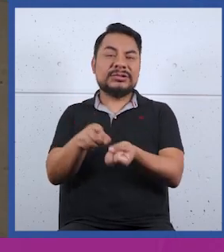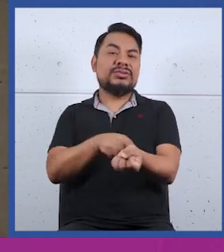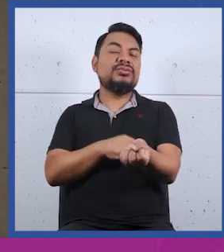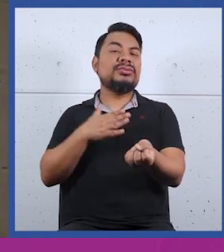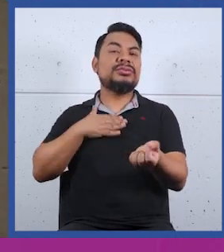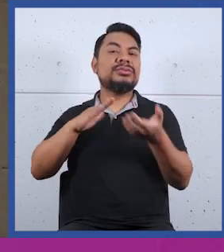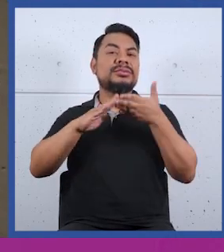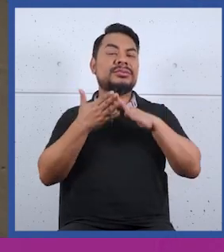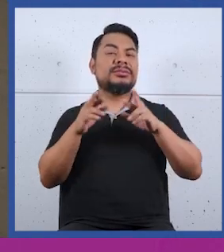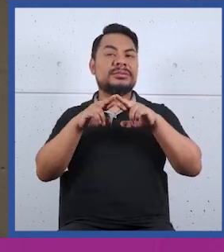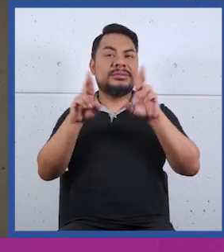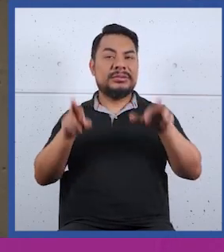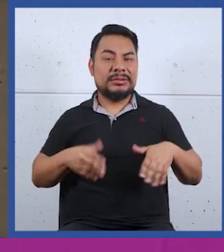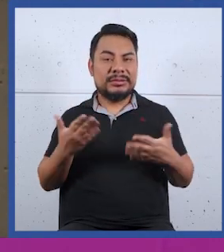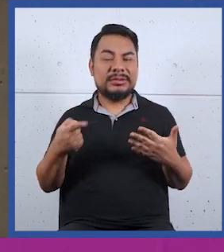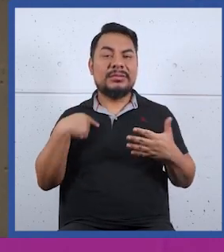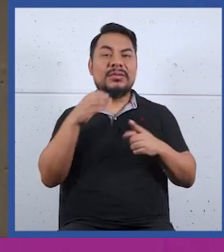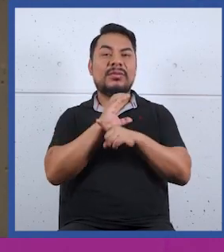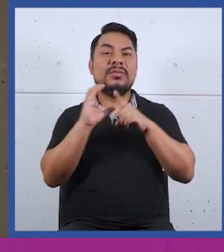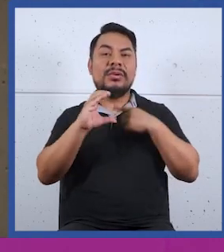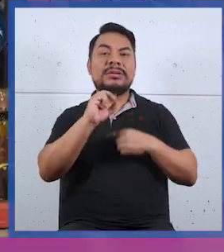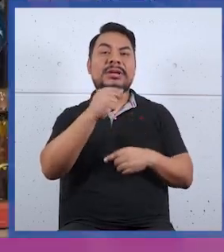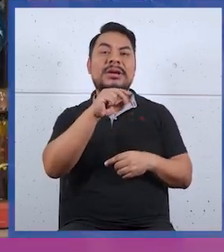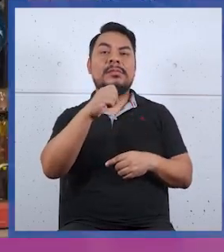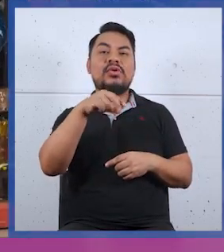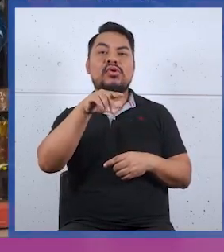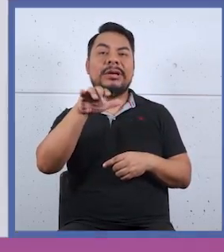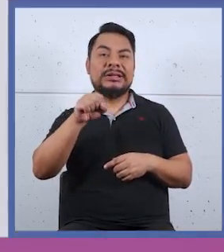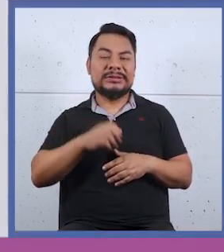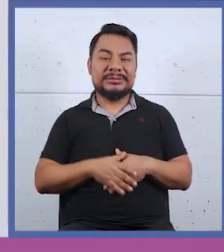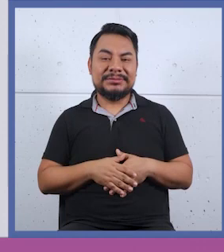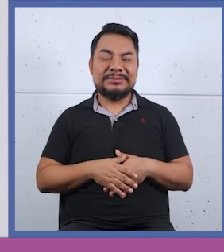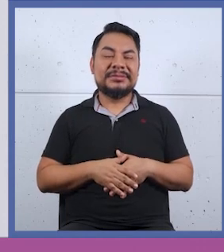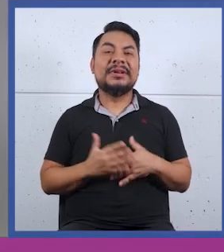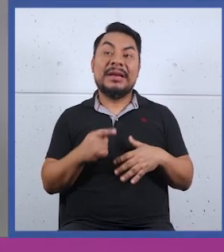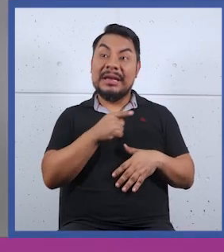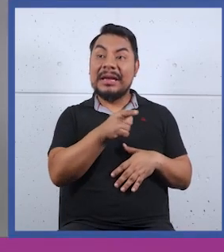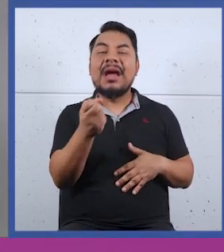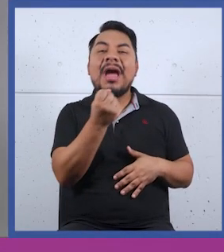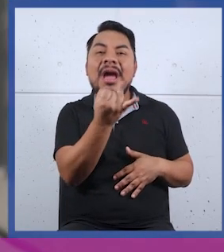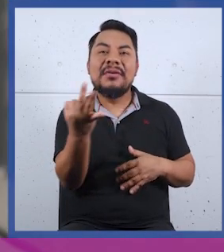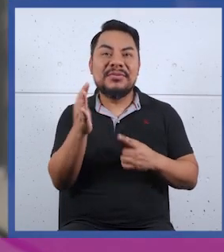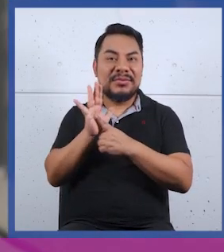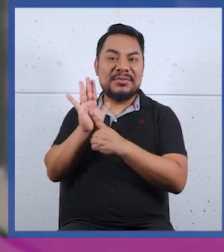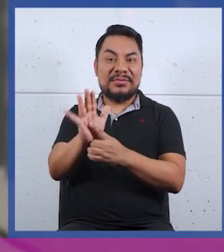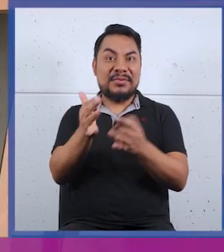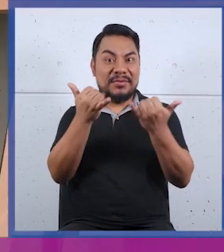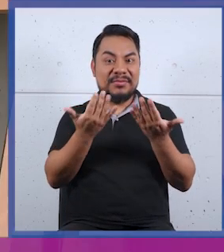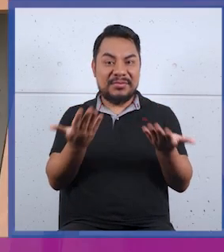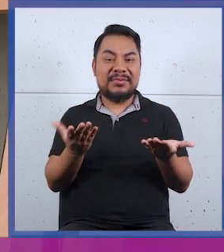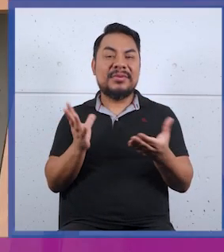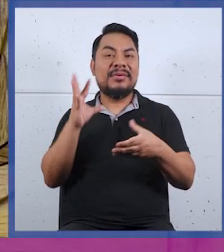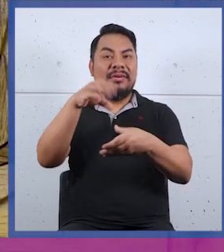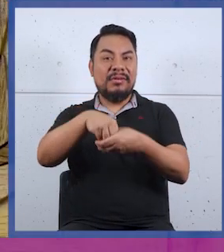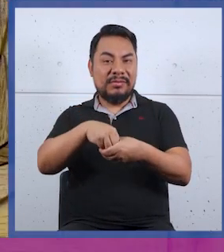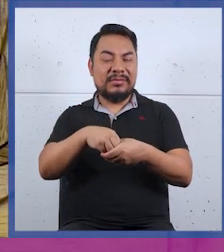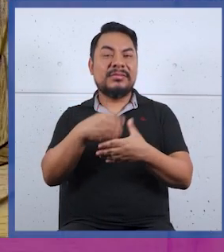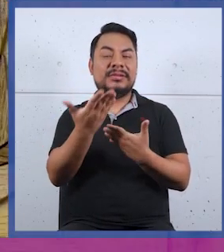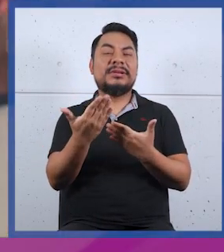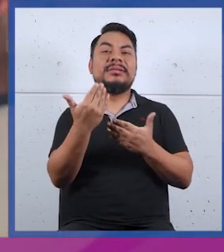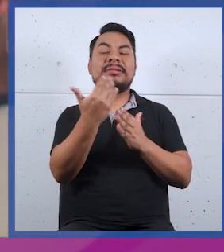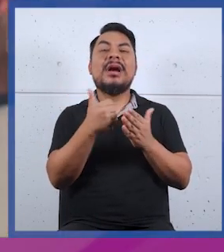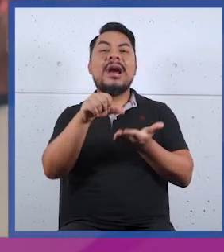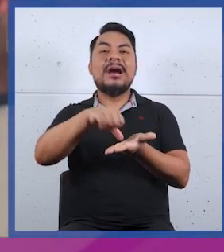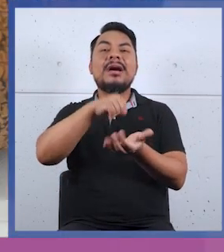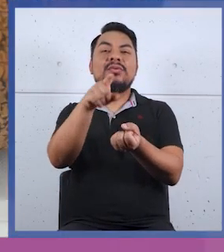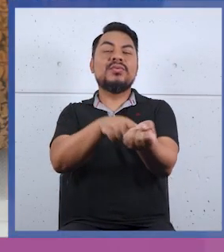tradicional de mi región y de mi cultura chachapoyas. Esas fueron algunas de las obras que serán hoy parte de la colección